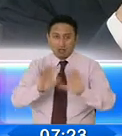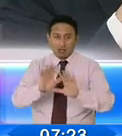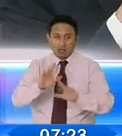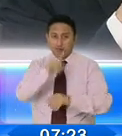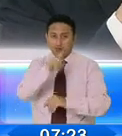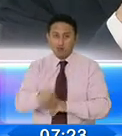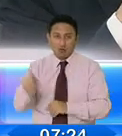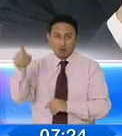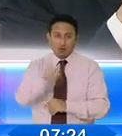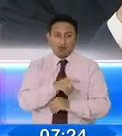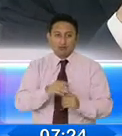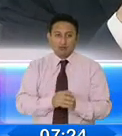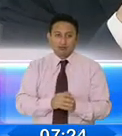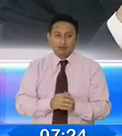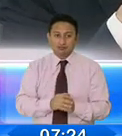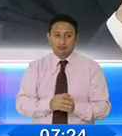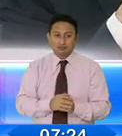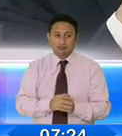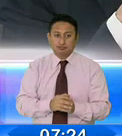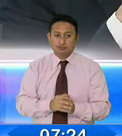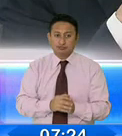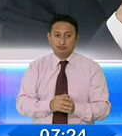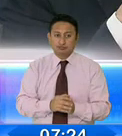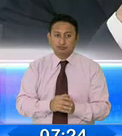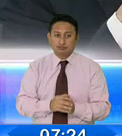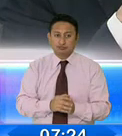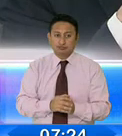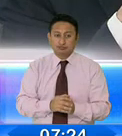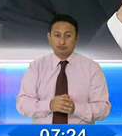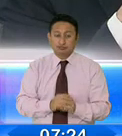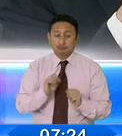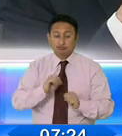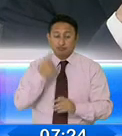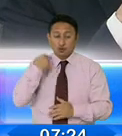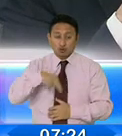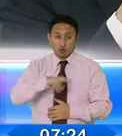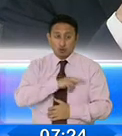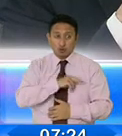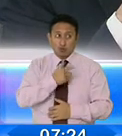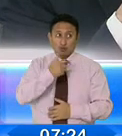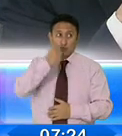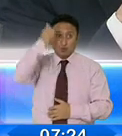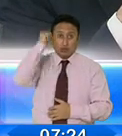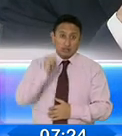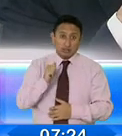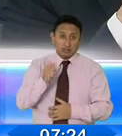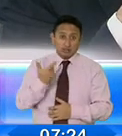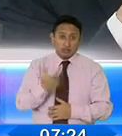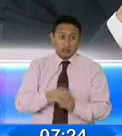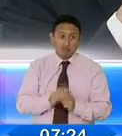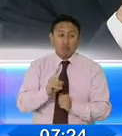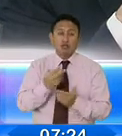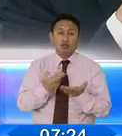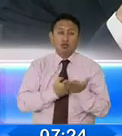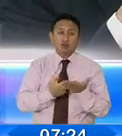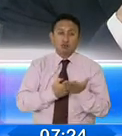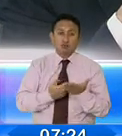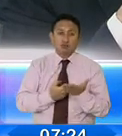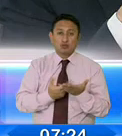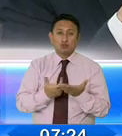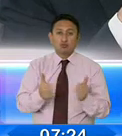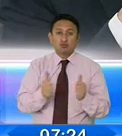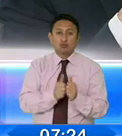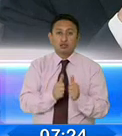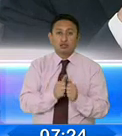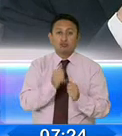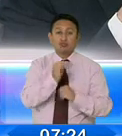Y para esto, nosotros ya el día de ayer tuvimos una reunión con el señor